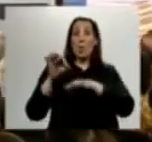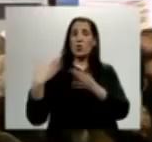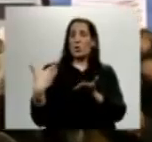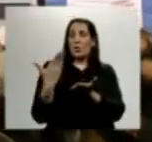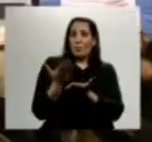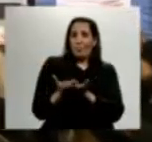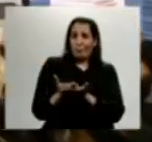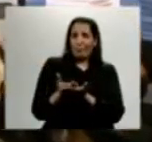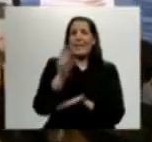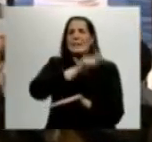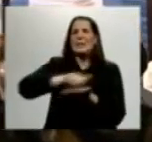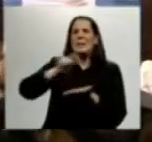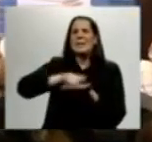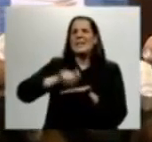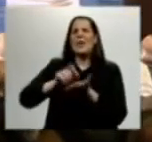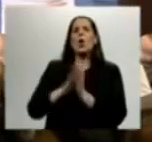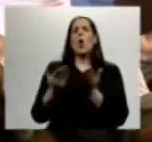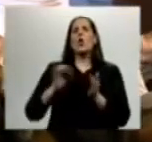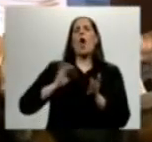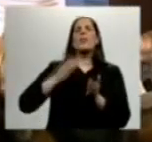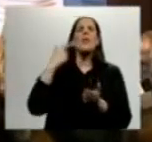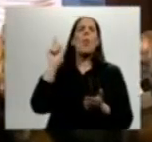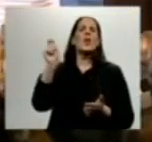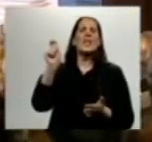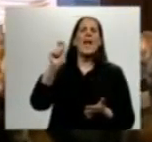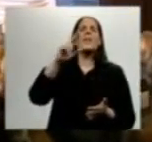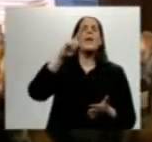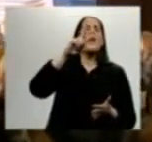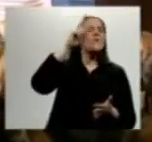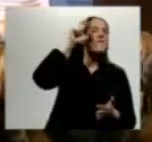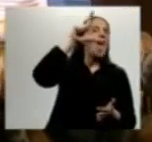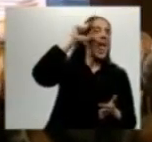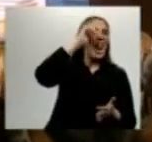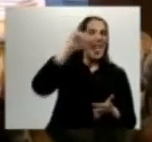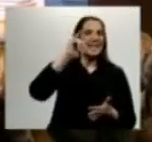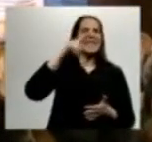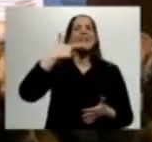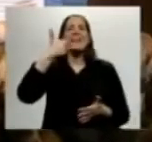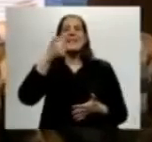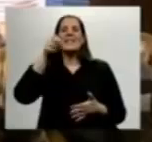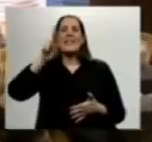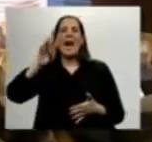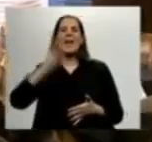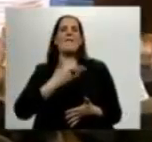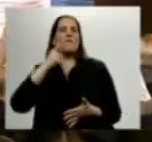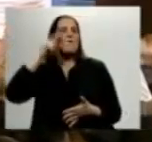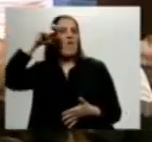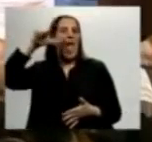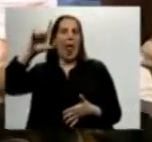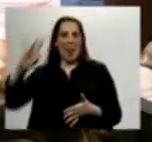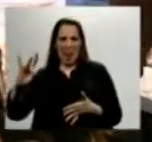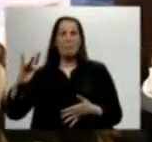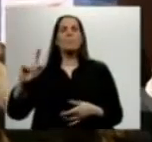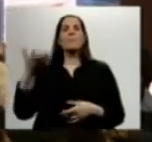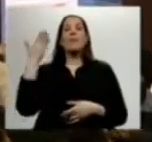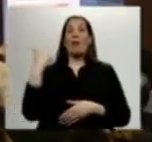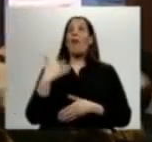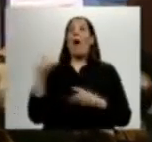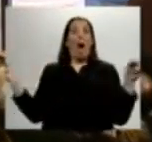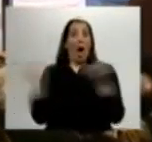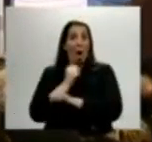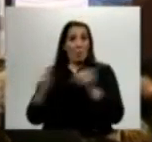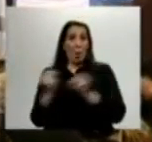doctor Dalmacio Vélez Arfiel, fue sancionado sin modificaciones y a libro